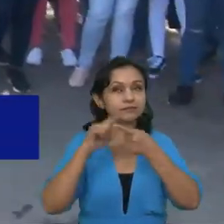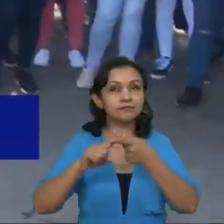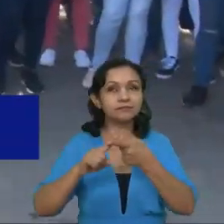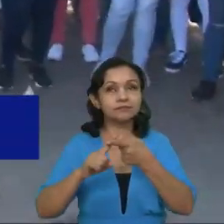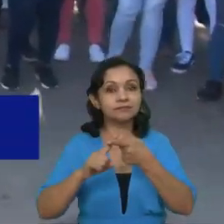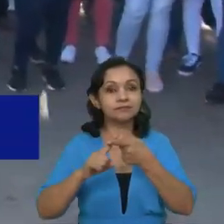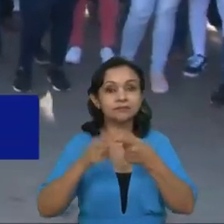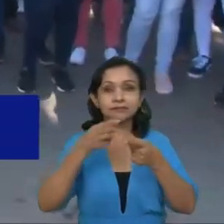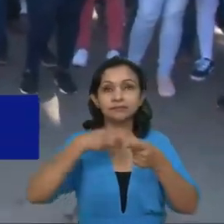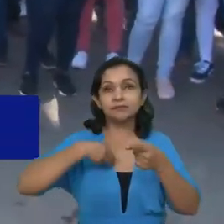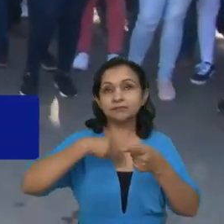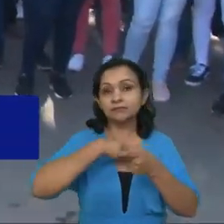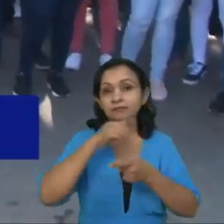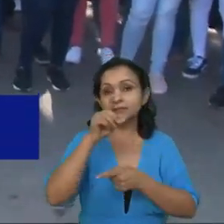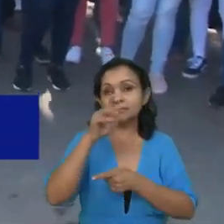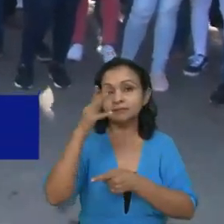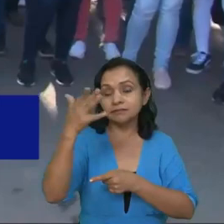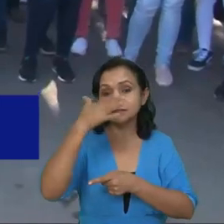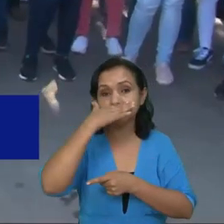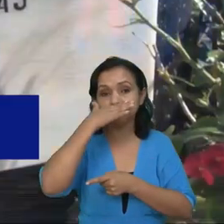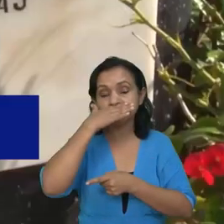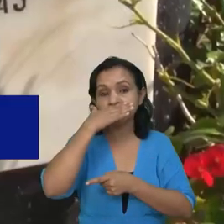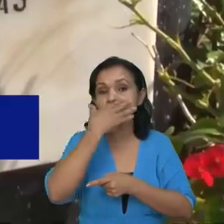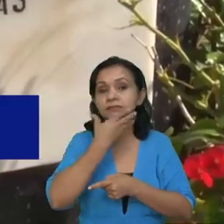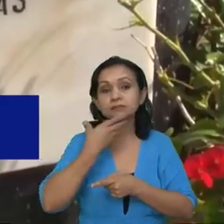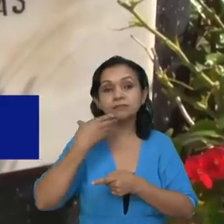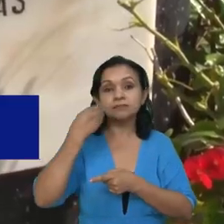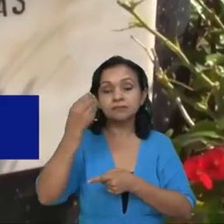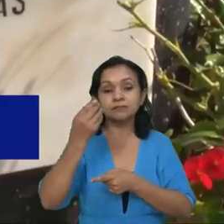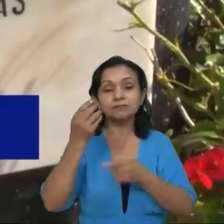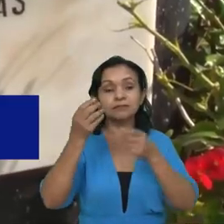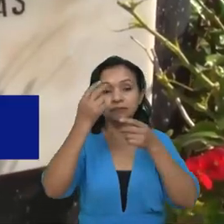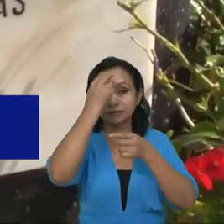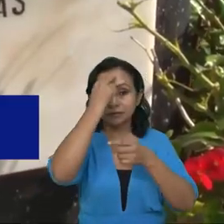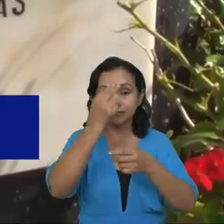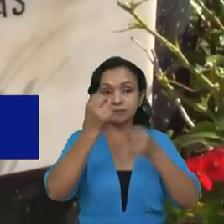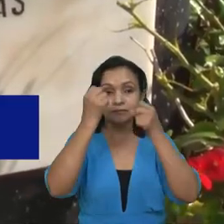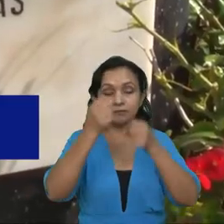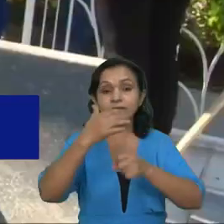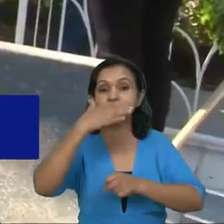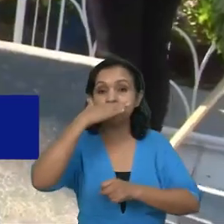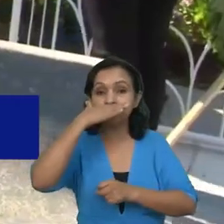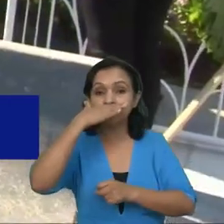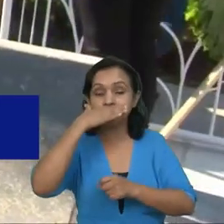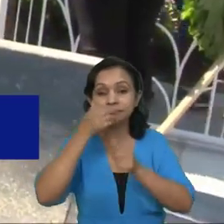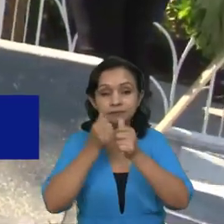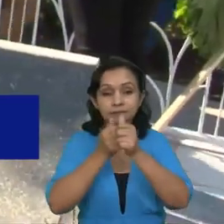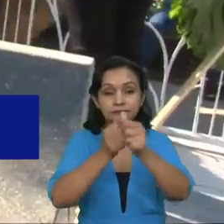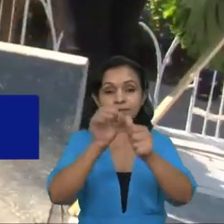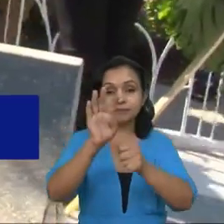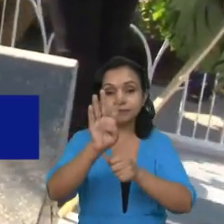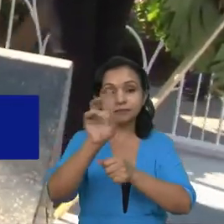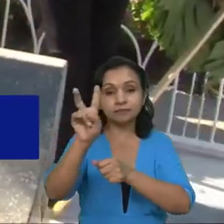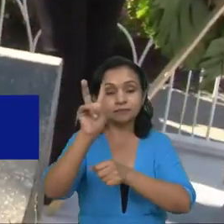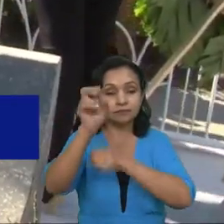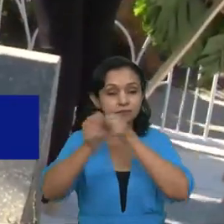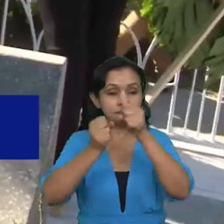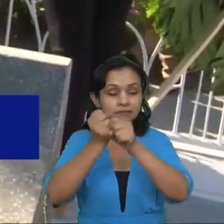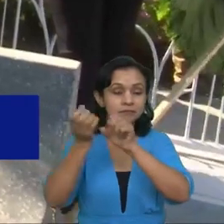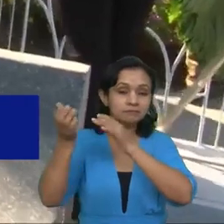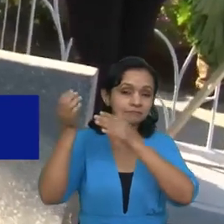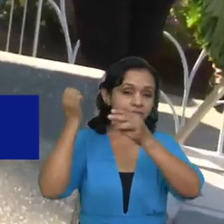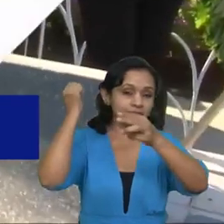miembros de juventud sandinista rindieron homenaje al apóstol de la unidad sandinista a 42 años de su